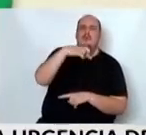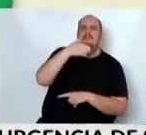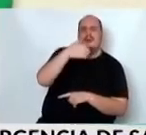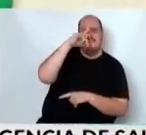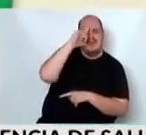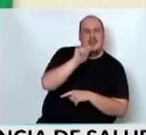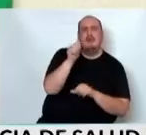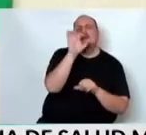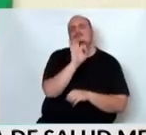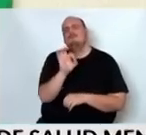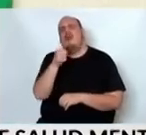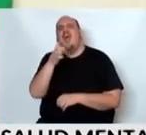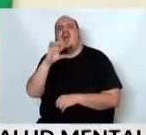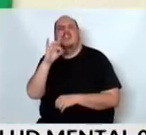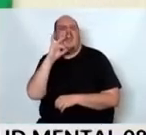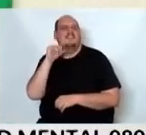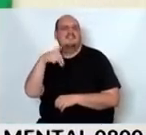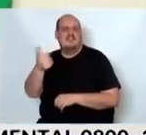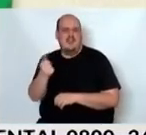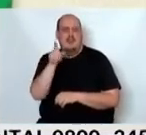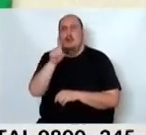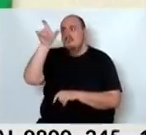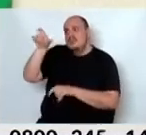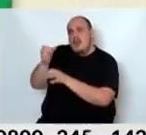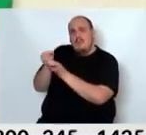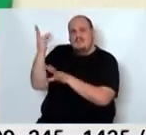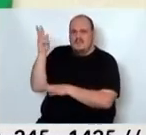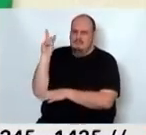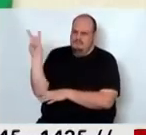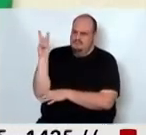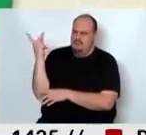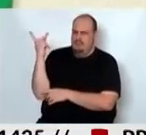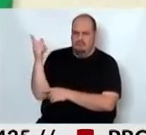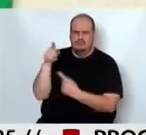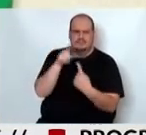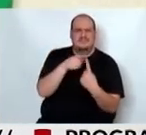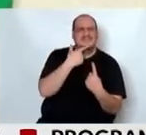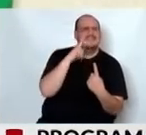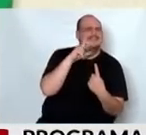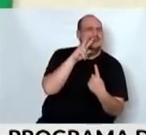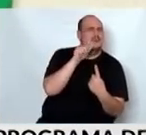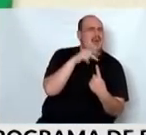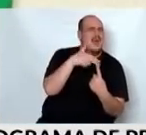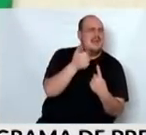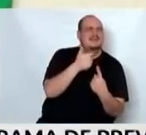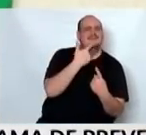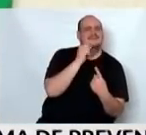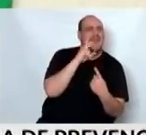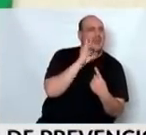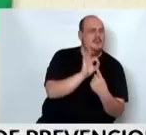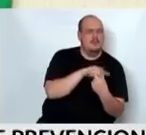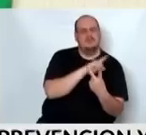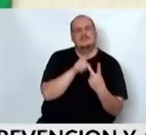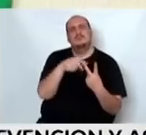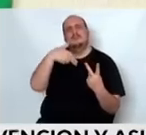un especialista, como recién hablaban las dos especialistas, en el caso de Silvana Salvio y Nora